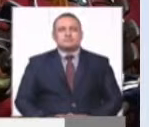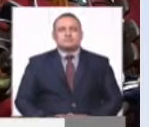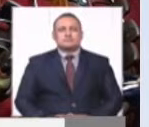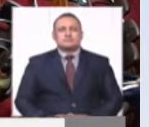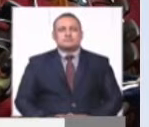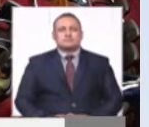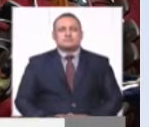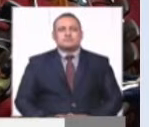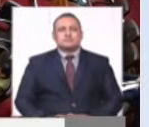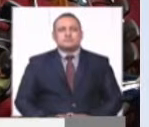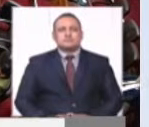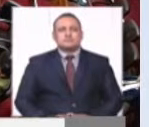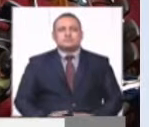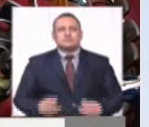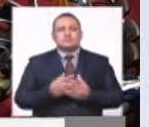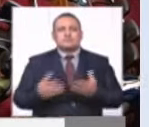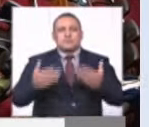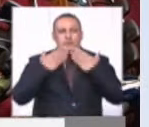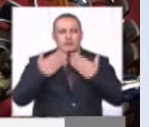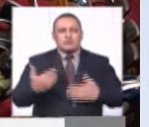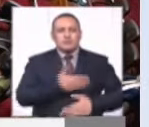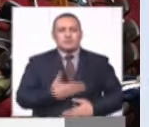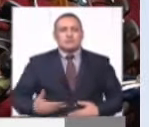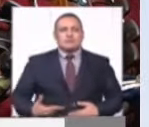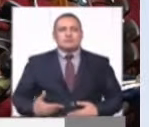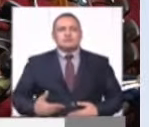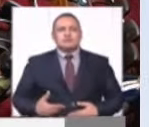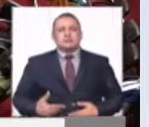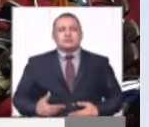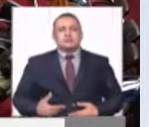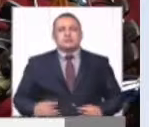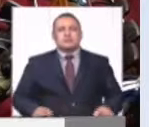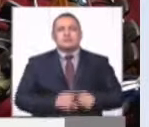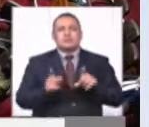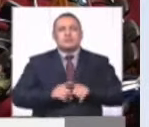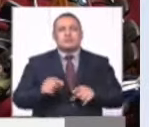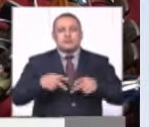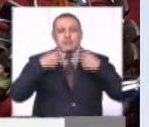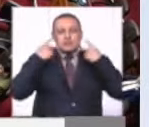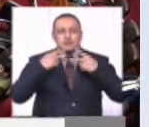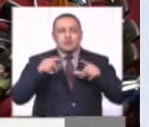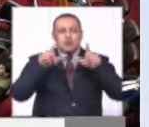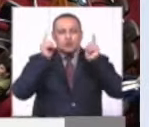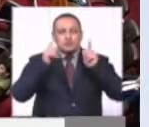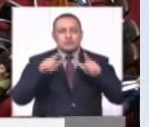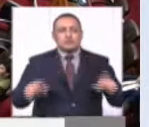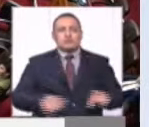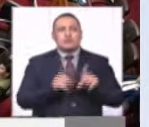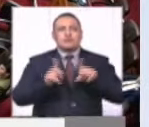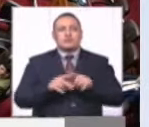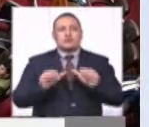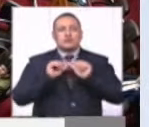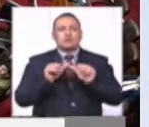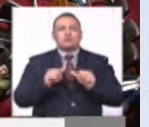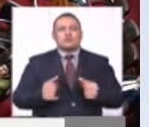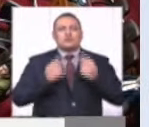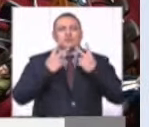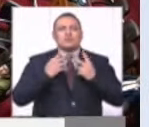Sí. Gracias, presidente. Presidente, la Amazonía loretana sigue